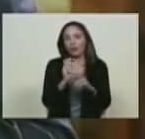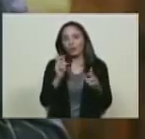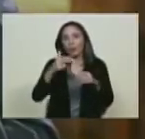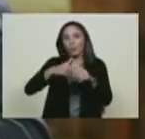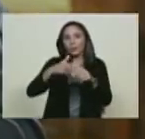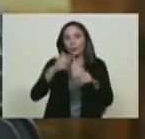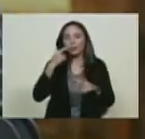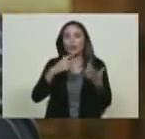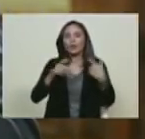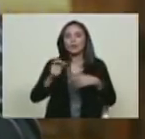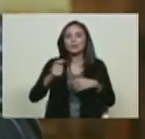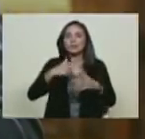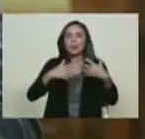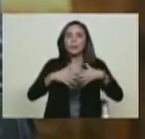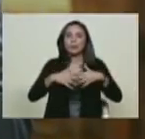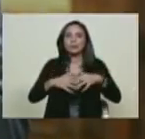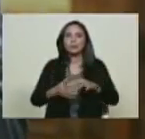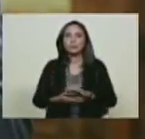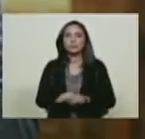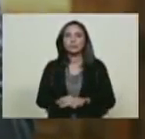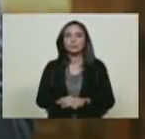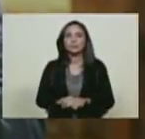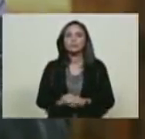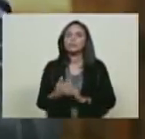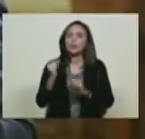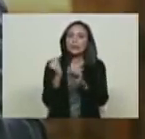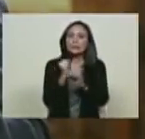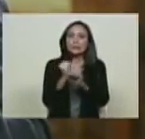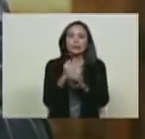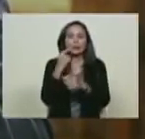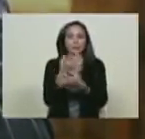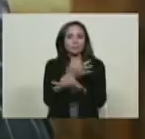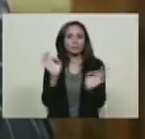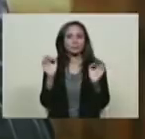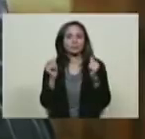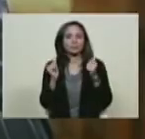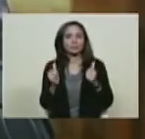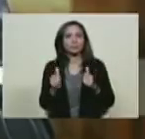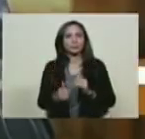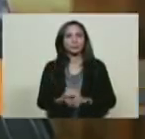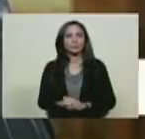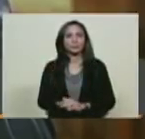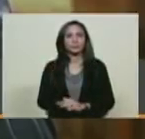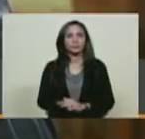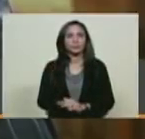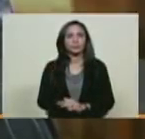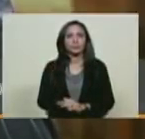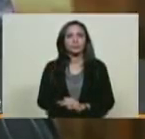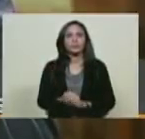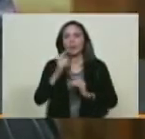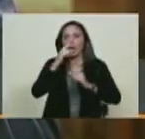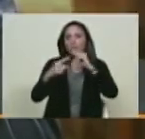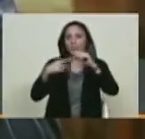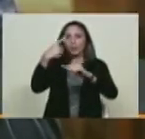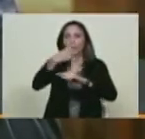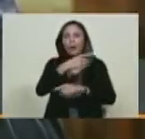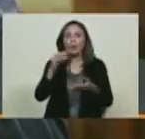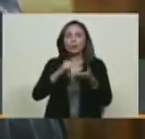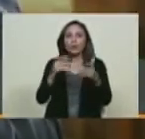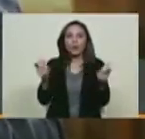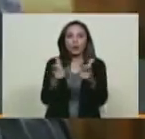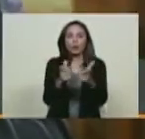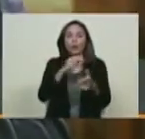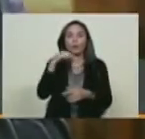en la industria petrolera mundial. Así que ha sido una jornada muy exitosa. Ya la próxima cita la tendremos en el